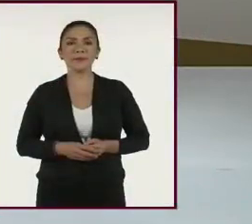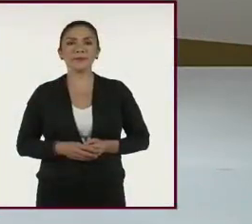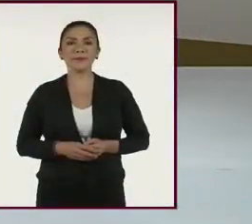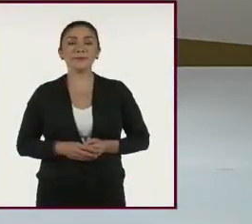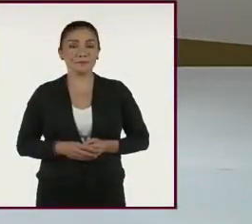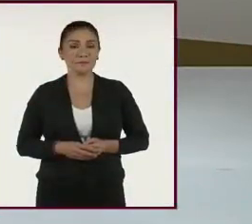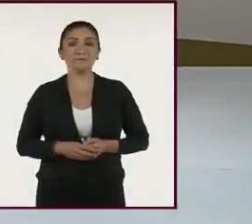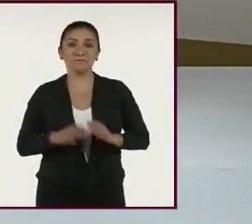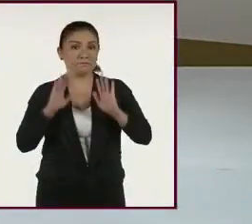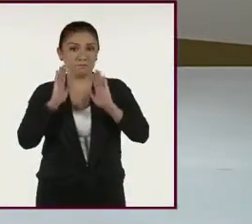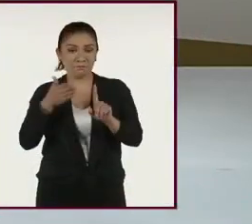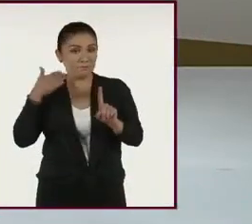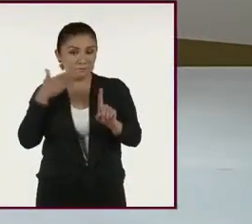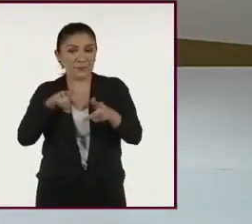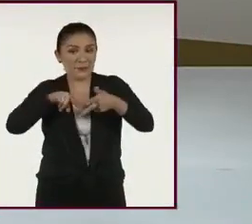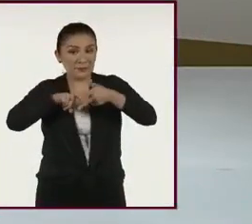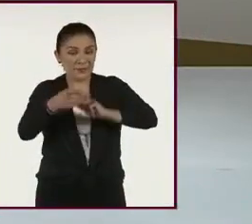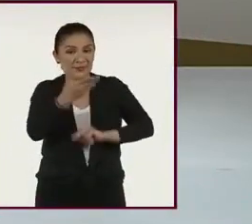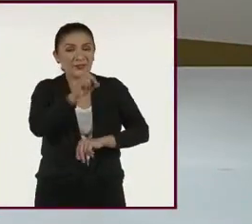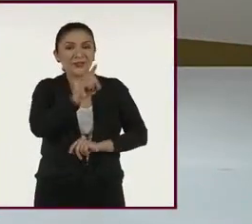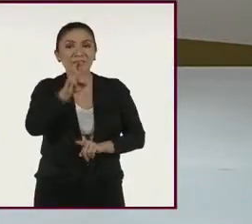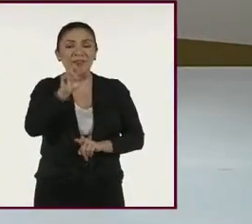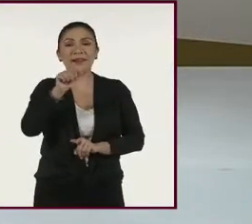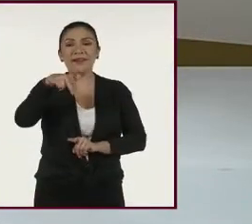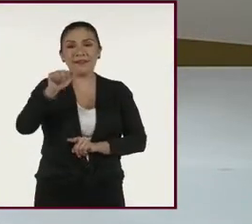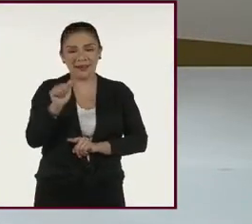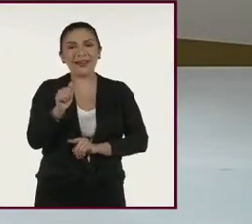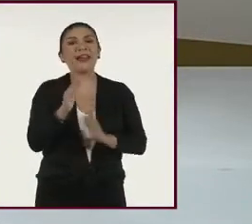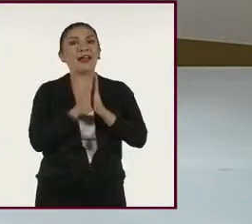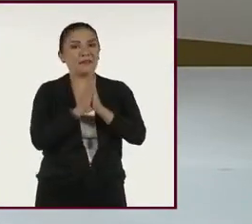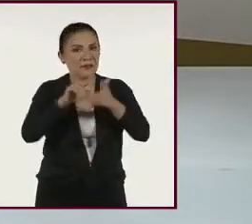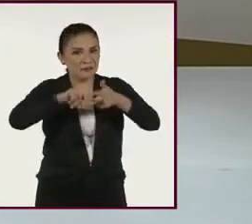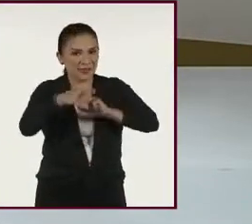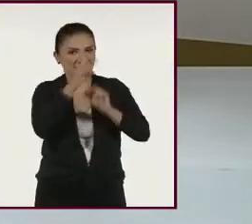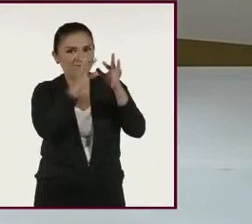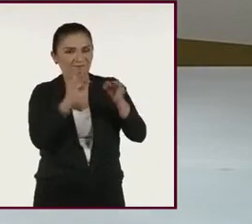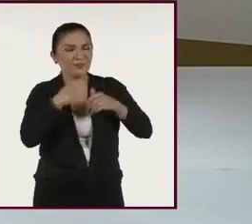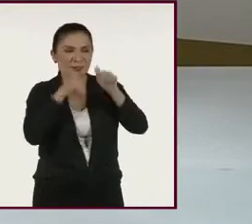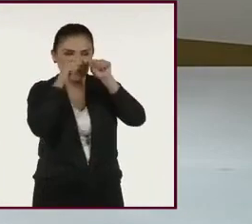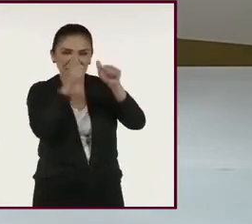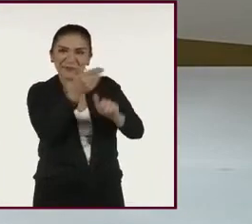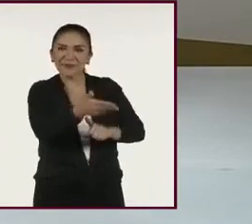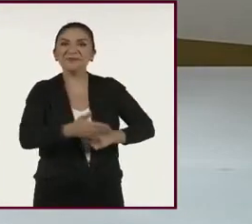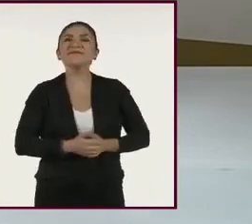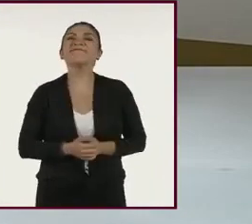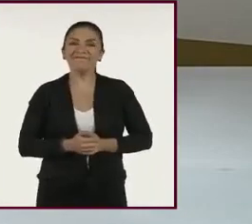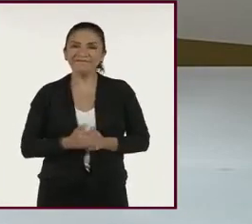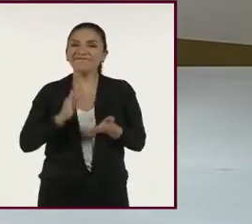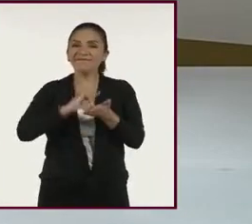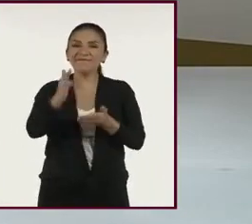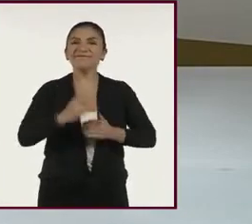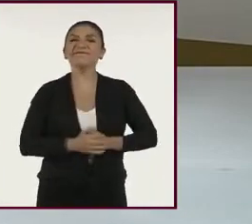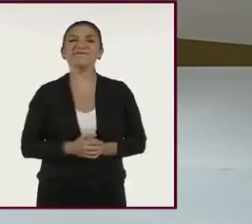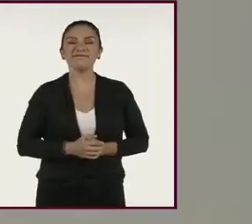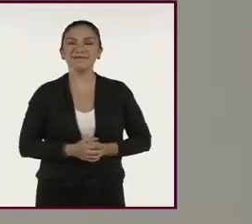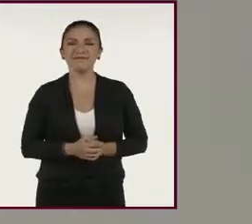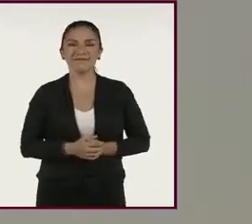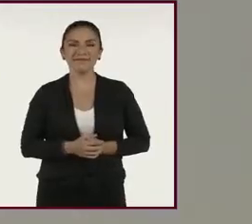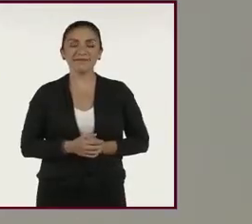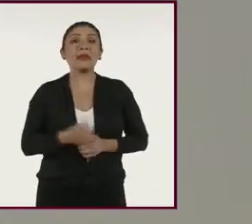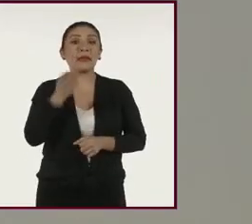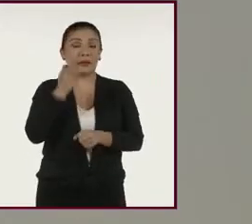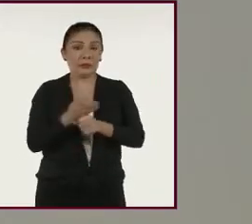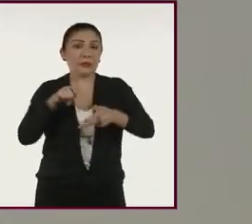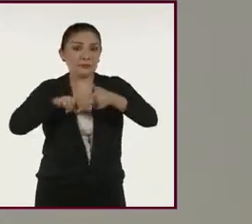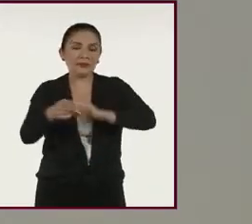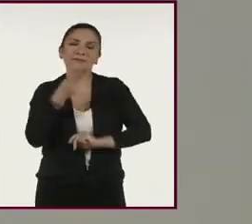Sin mayor preámbulo, doctora Ana Rosa, le damos la palabra. Estamos atentas y atentos. Muchísimas gracias. Antes que